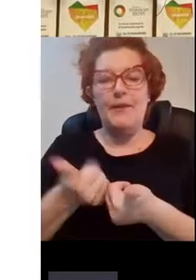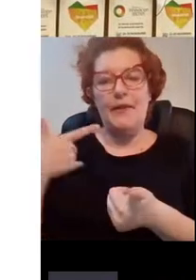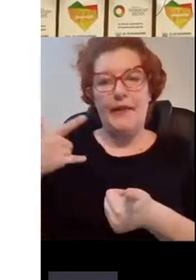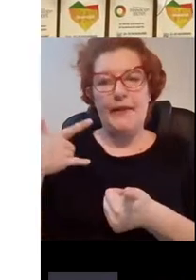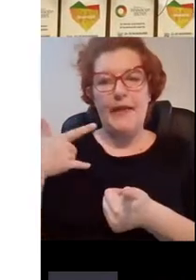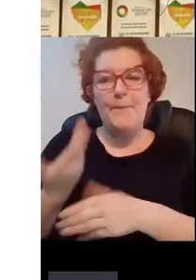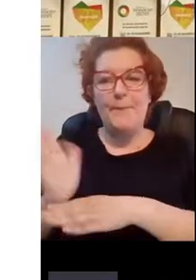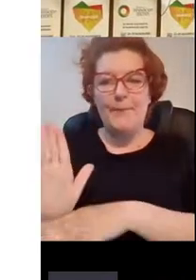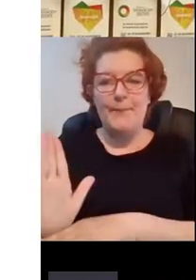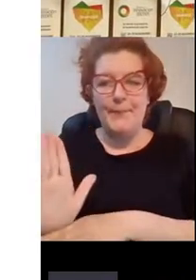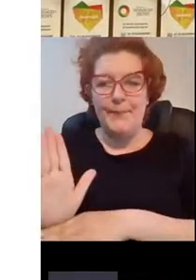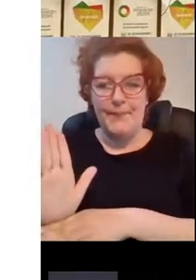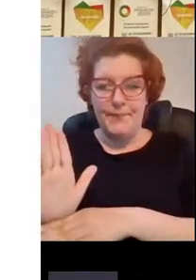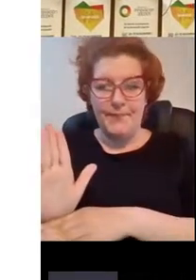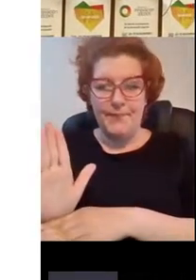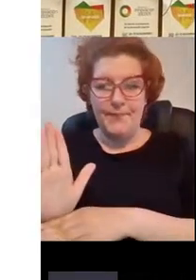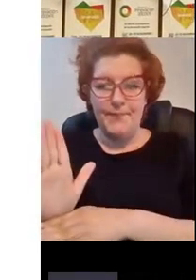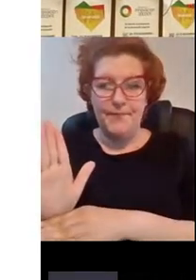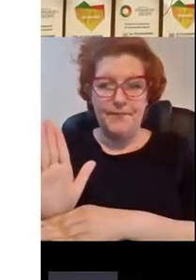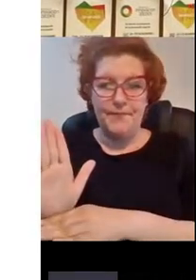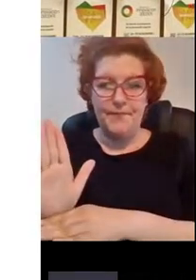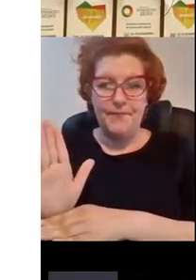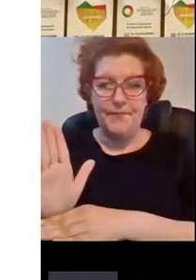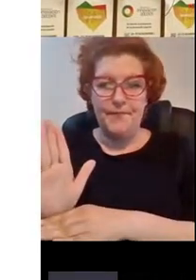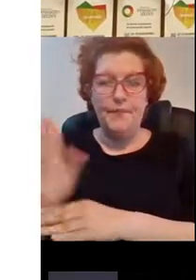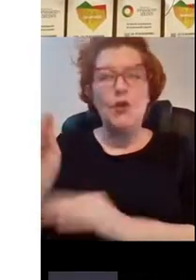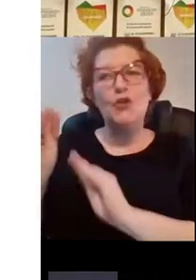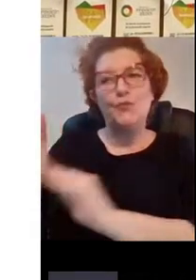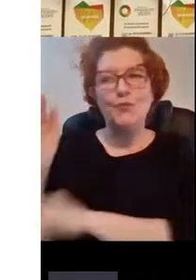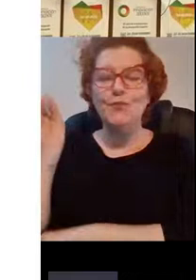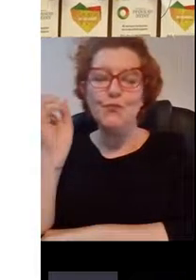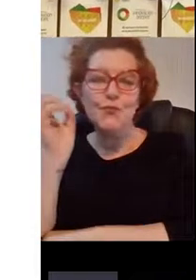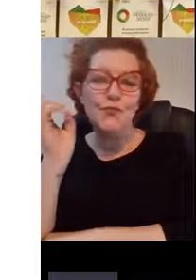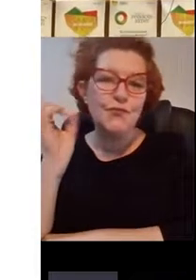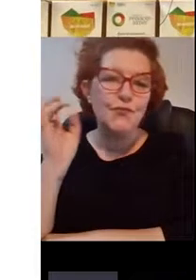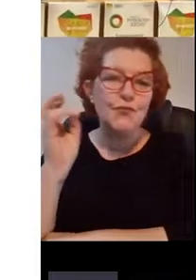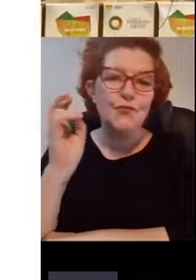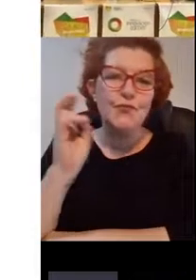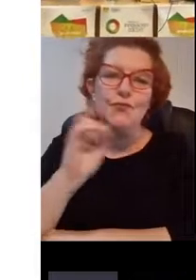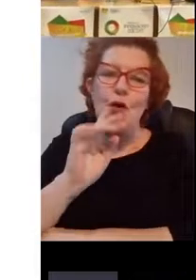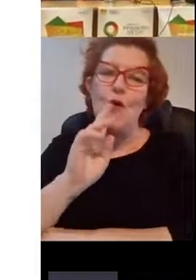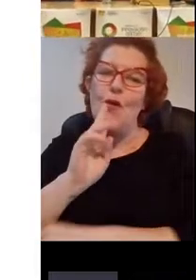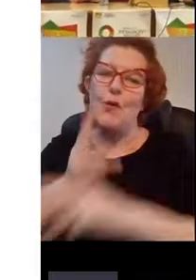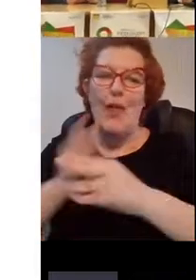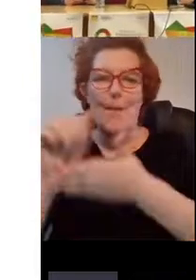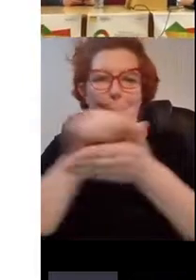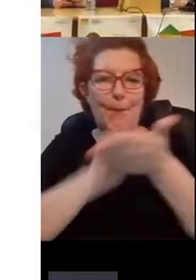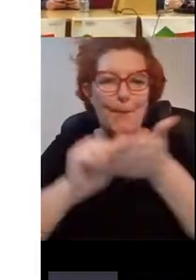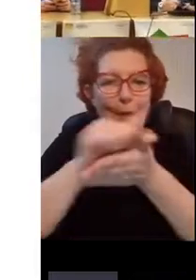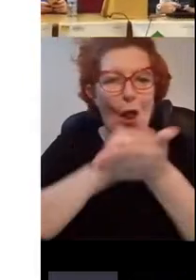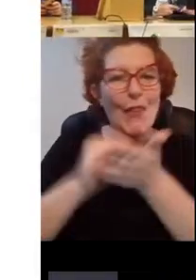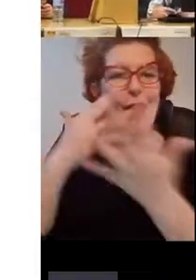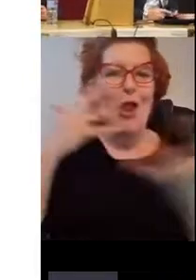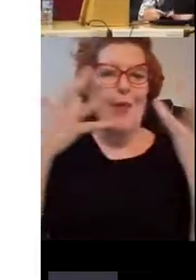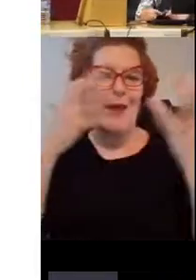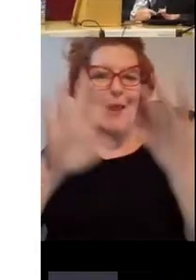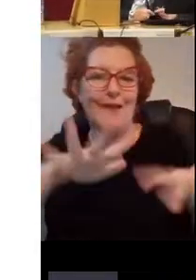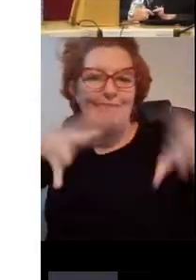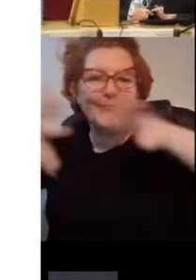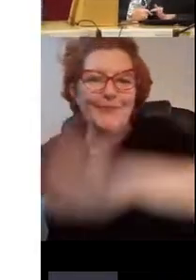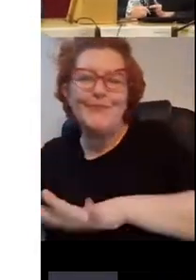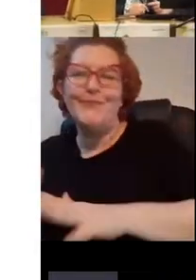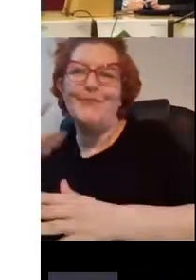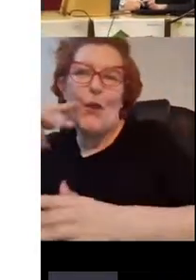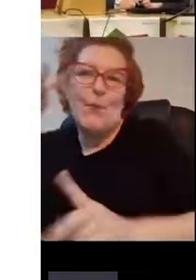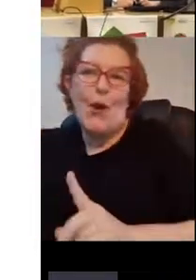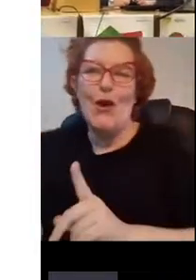a presentar la comunicación del boceto ornamental al Museo Virtual Prácticas desde la